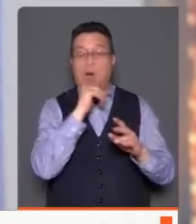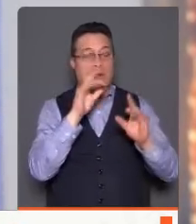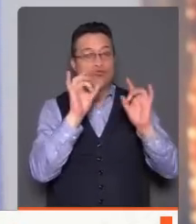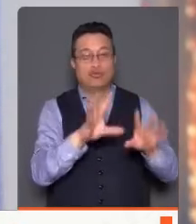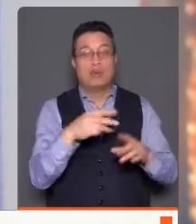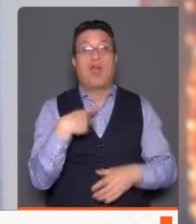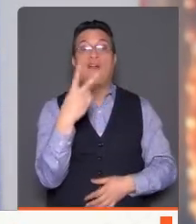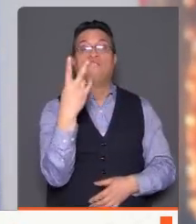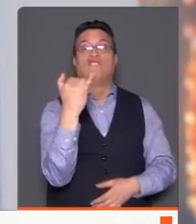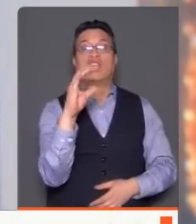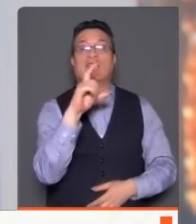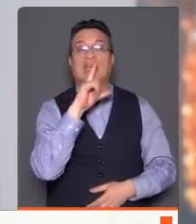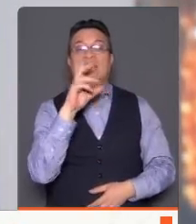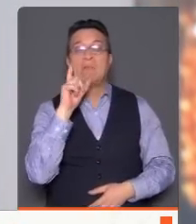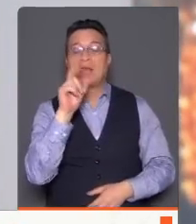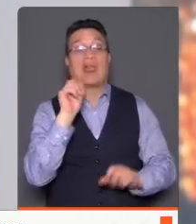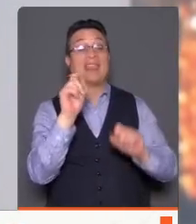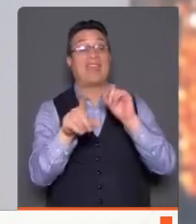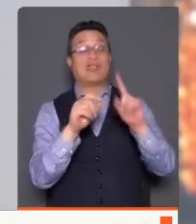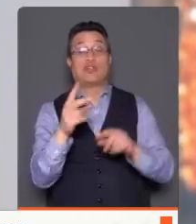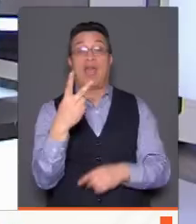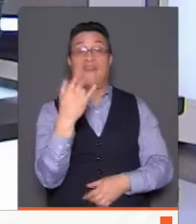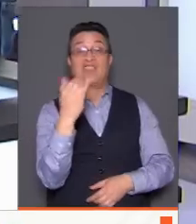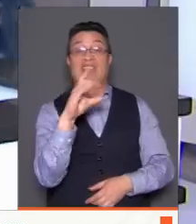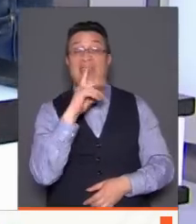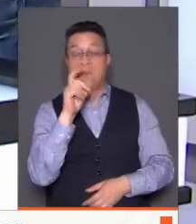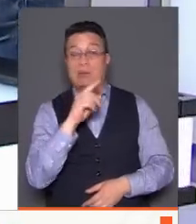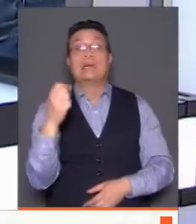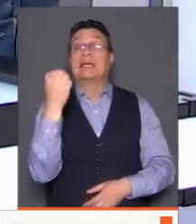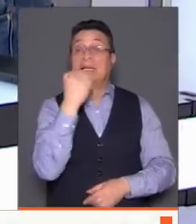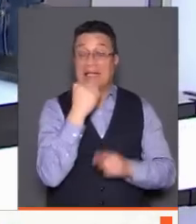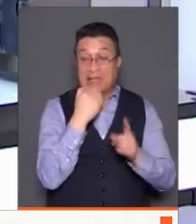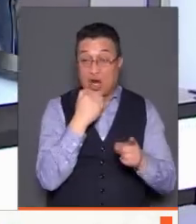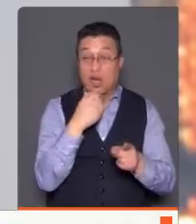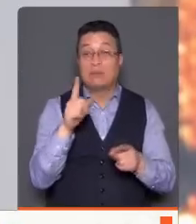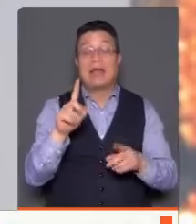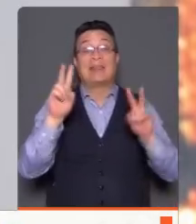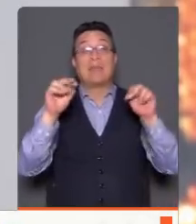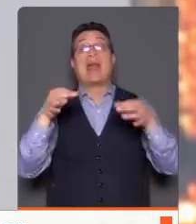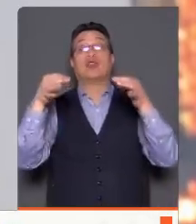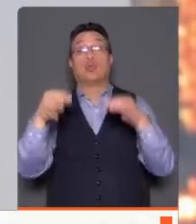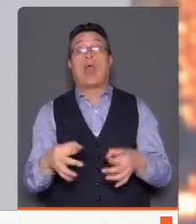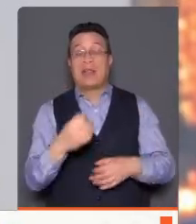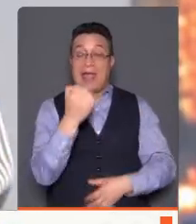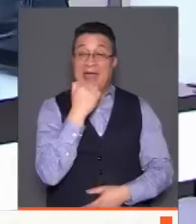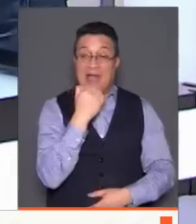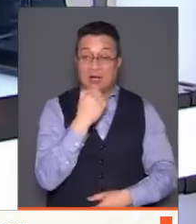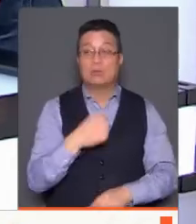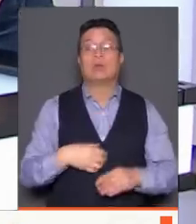creó la defensoría para las víctimas. ¿Eso fue un error? Y el tema de la seguridad es un tema fundamental.